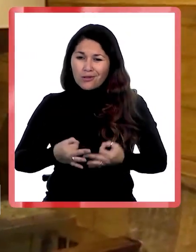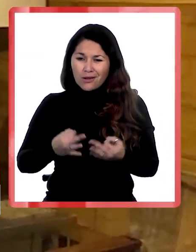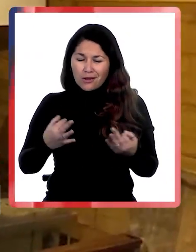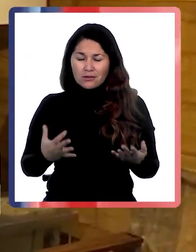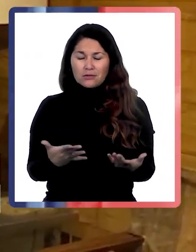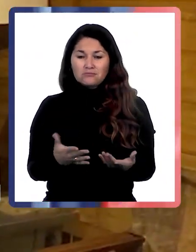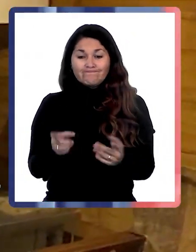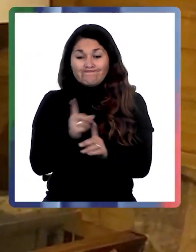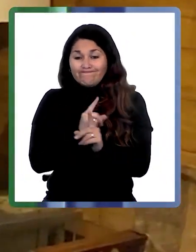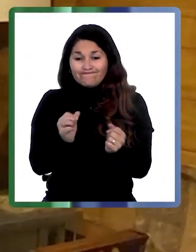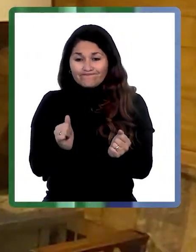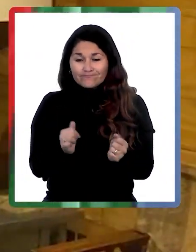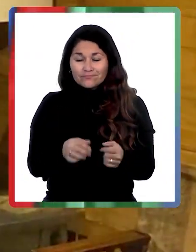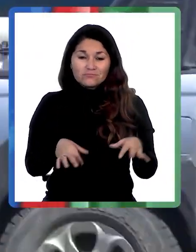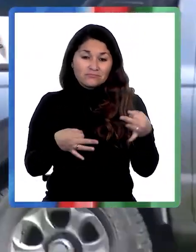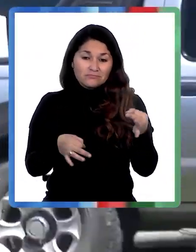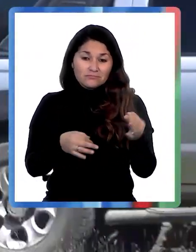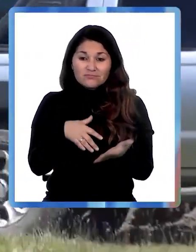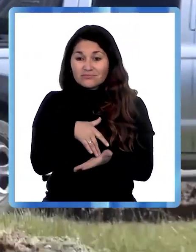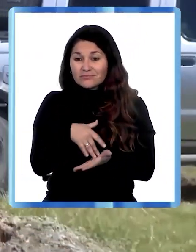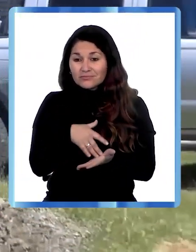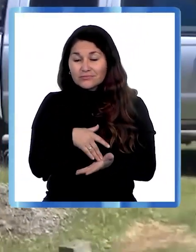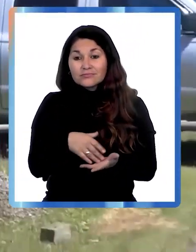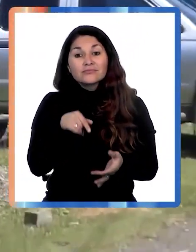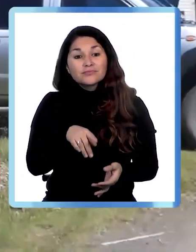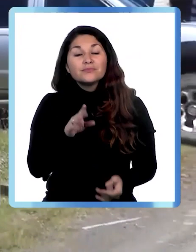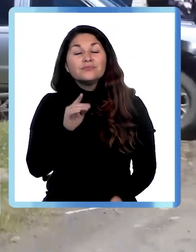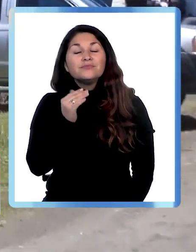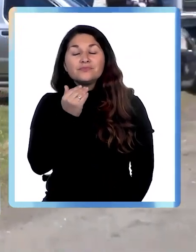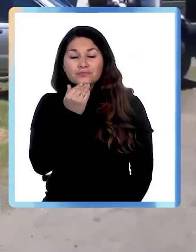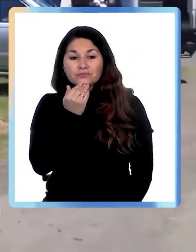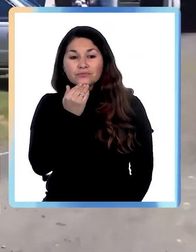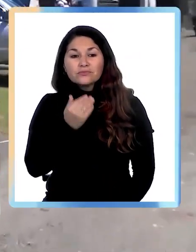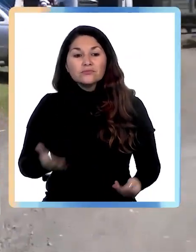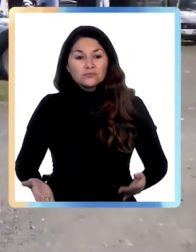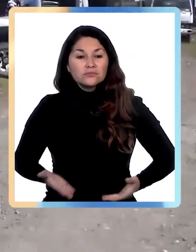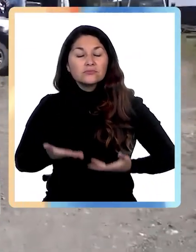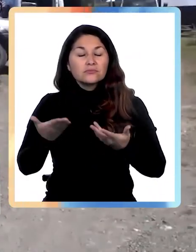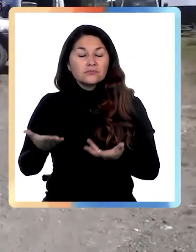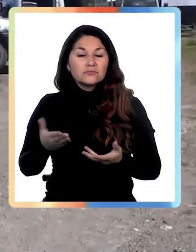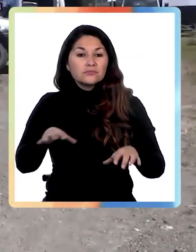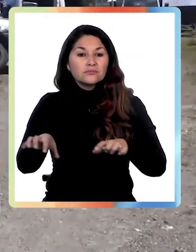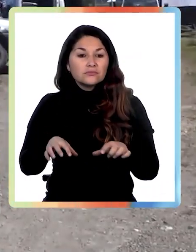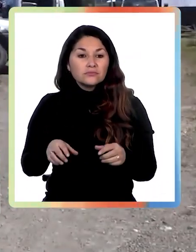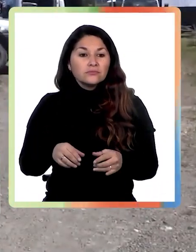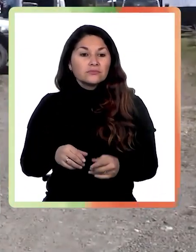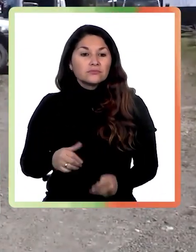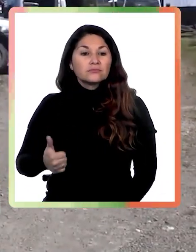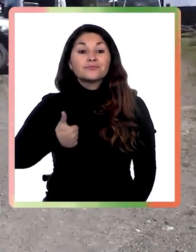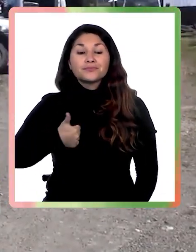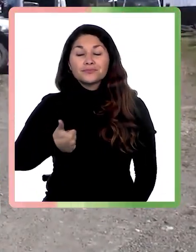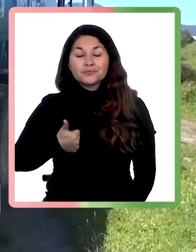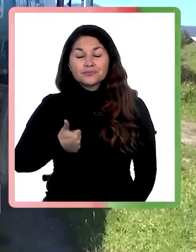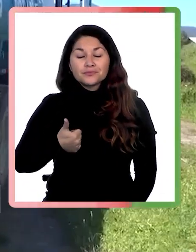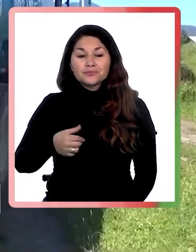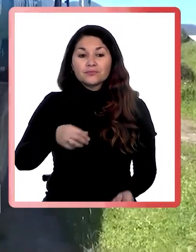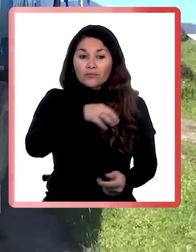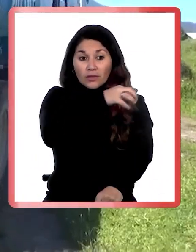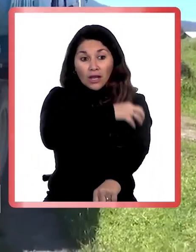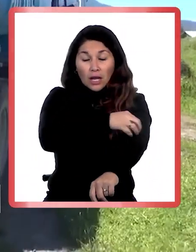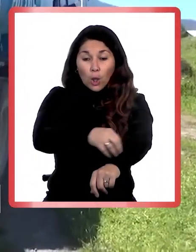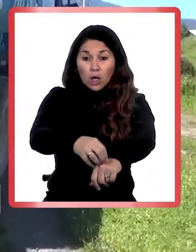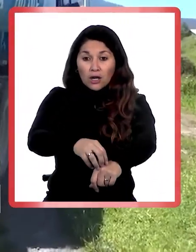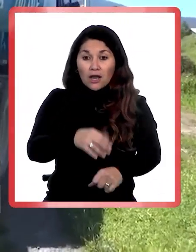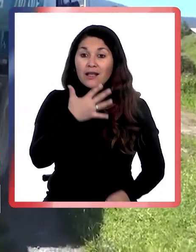sectores la verdad es que tampoco tiene mucha validez Cabe señalar que este decreto también da atribuciones a la dirección general de aguas